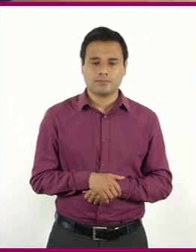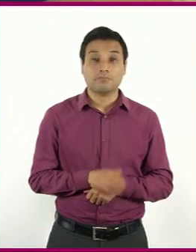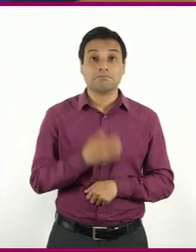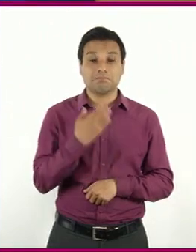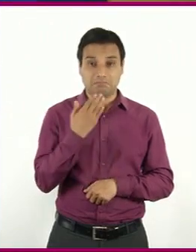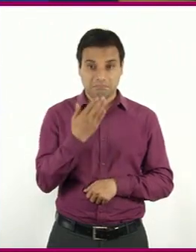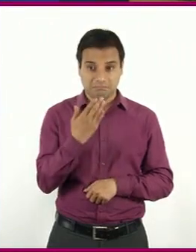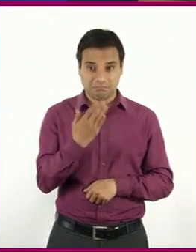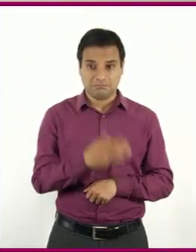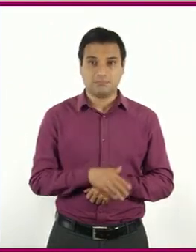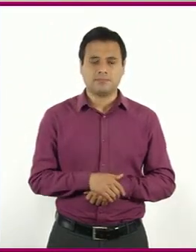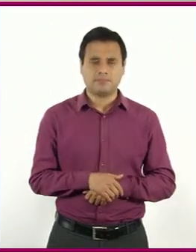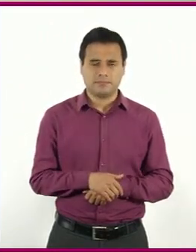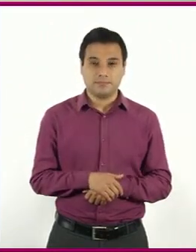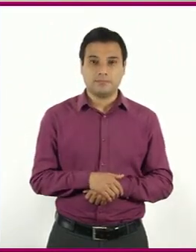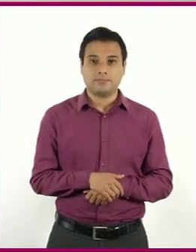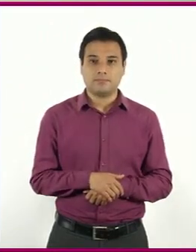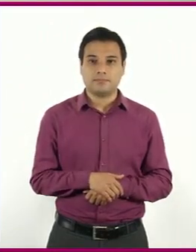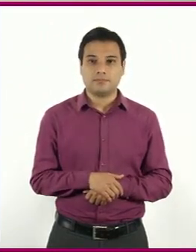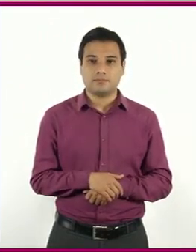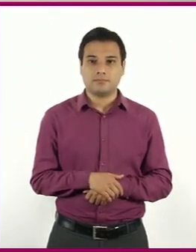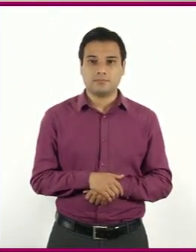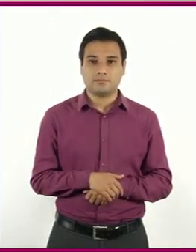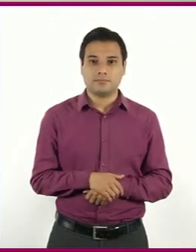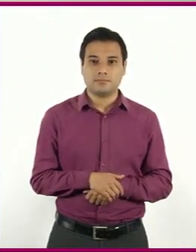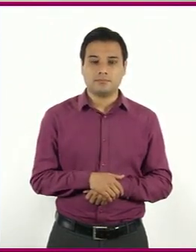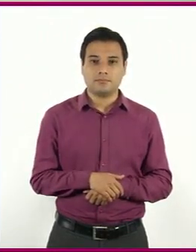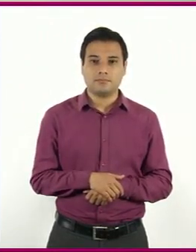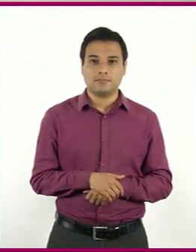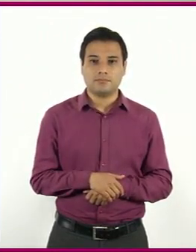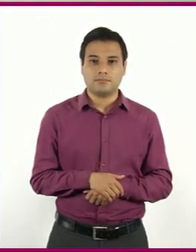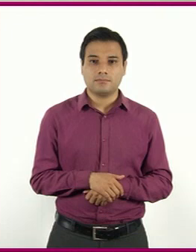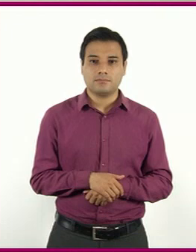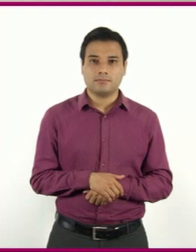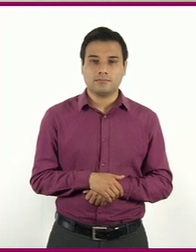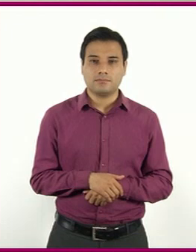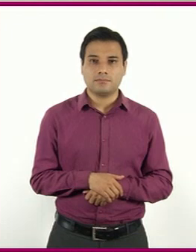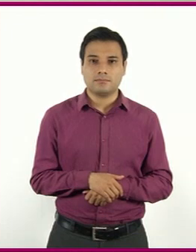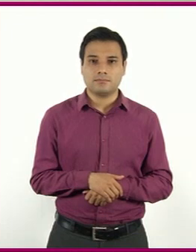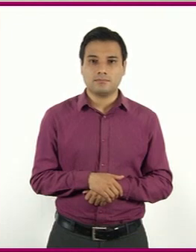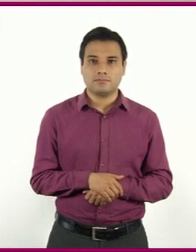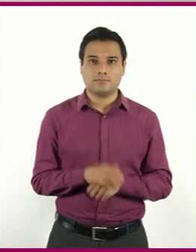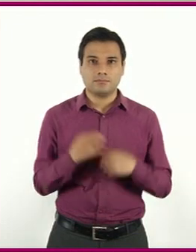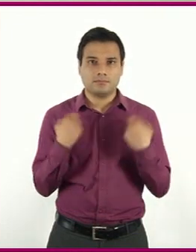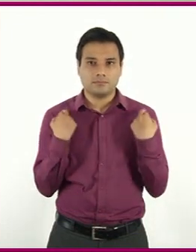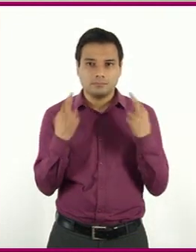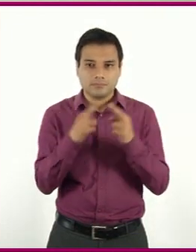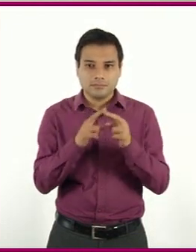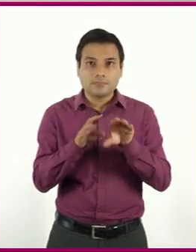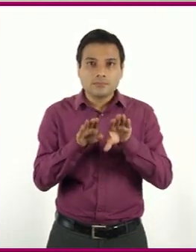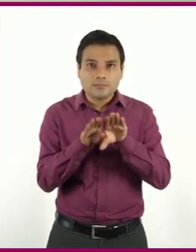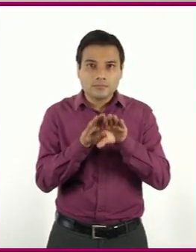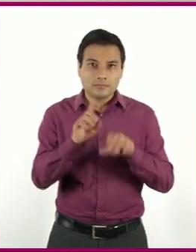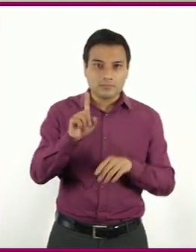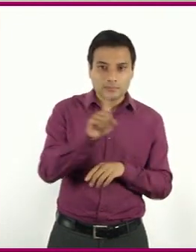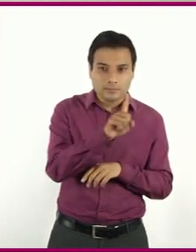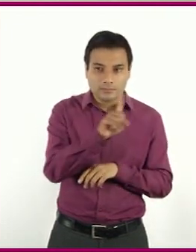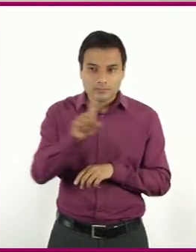Bien, bien, bien. Más rápido. Rojo. Ahora, ¿qué tienen que estar haciendo, profe? Siempre en movimiento. Movimiento,